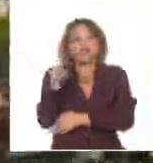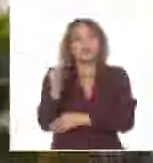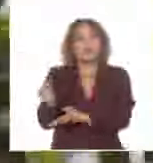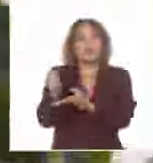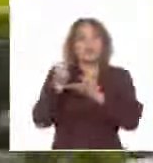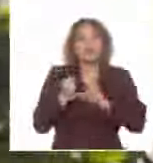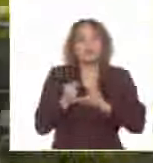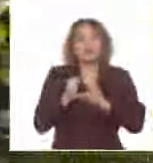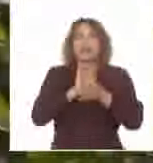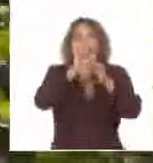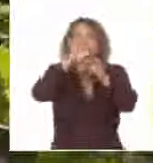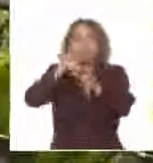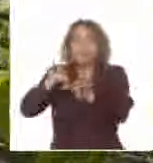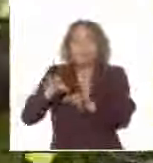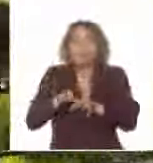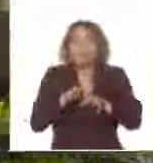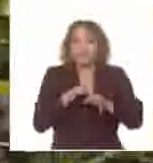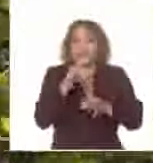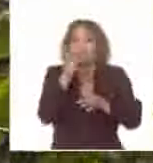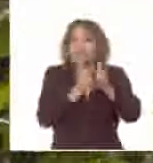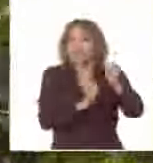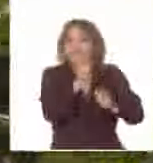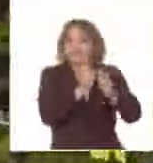las plantaciones del café.